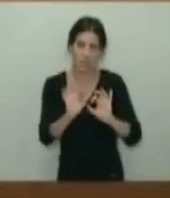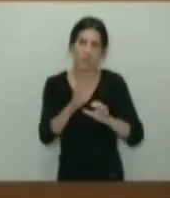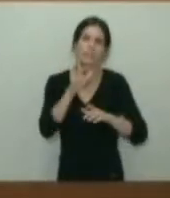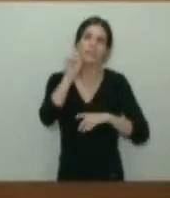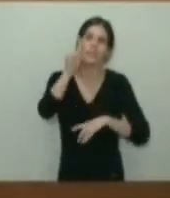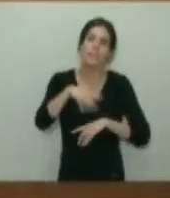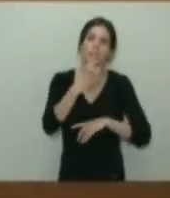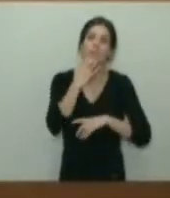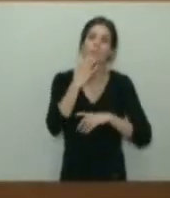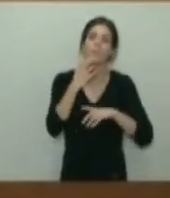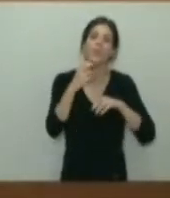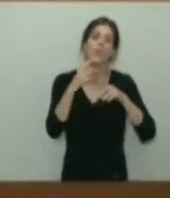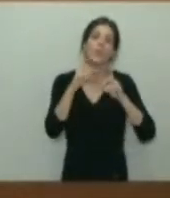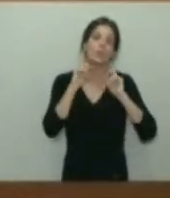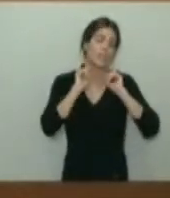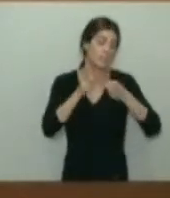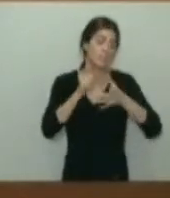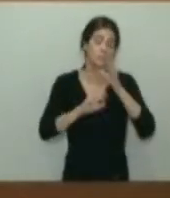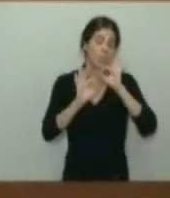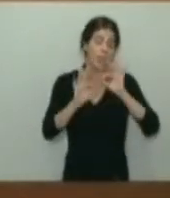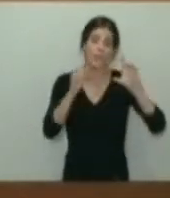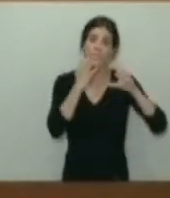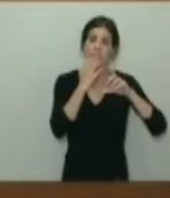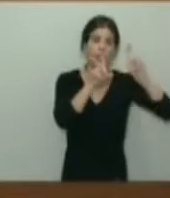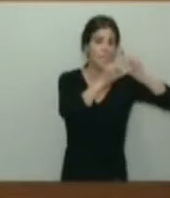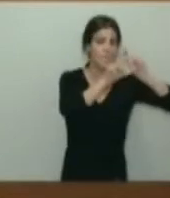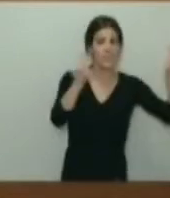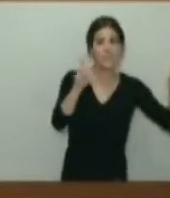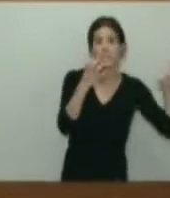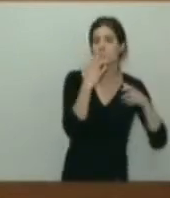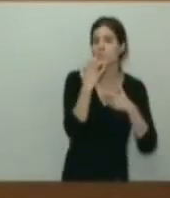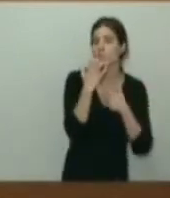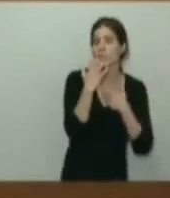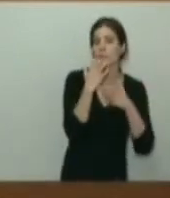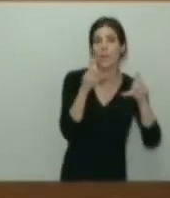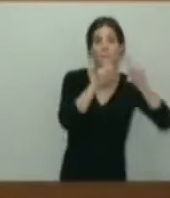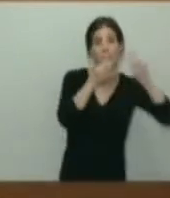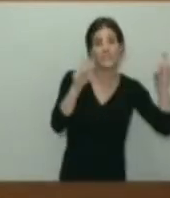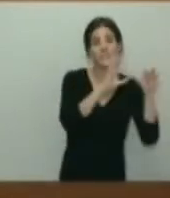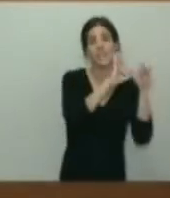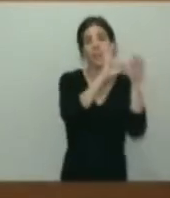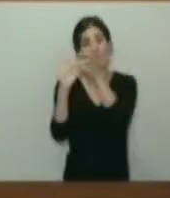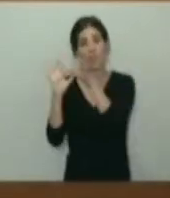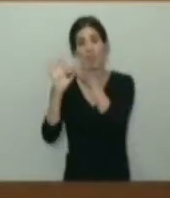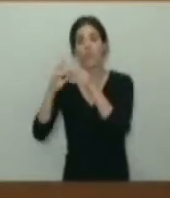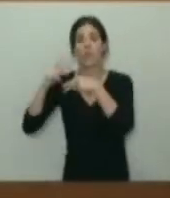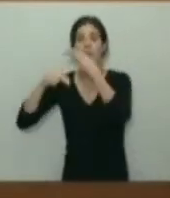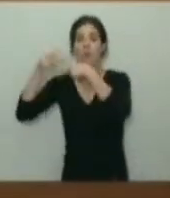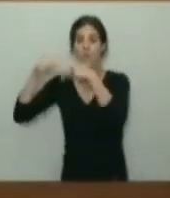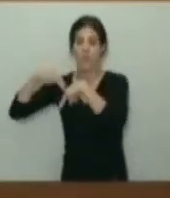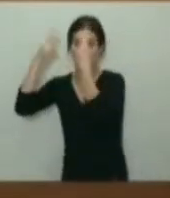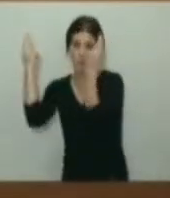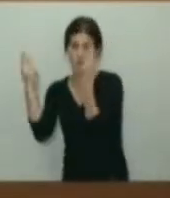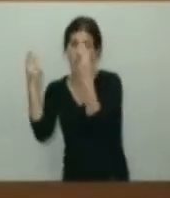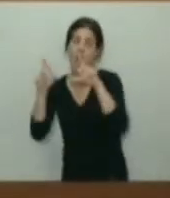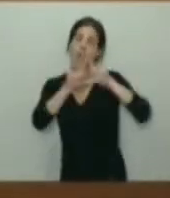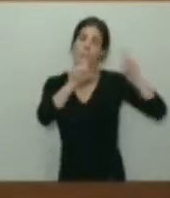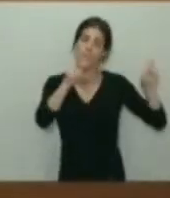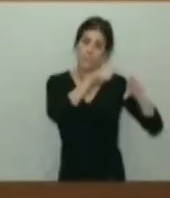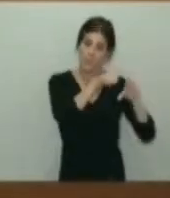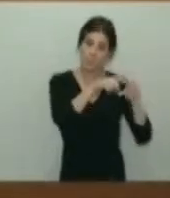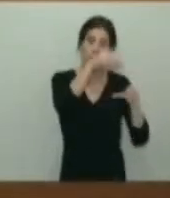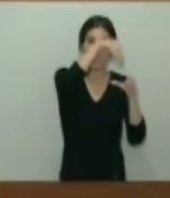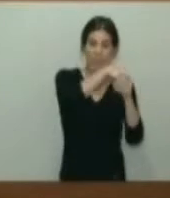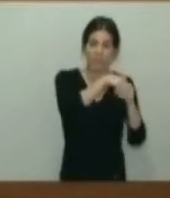que las empresas, por ejemplo las que derivan de la obra pública, tienen altas cantidades de